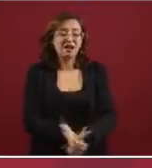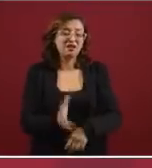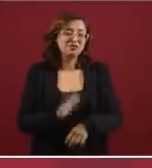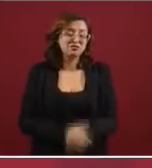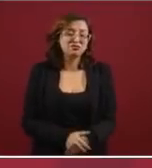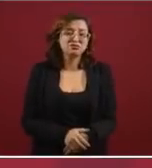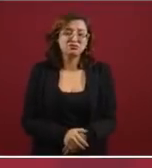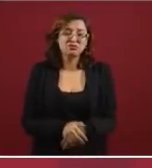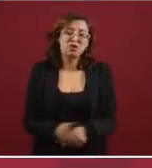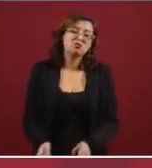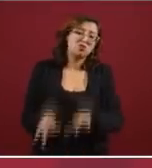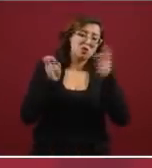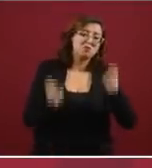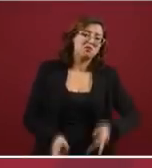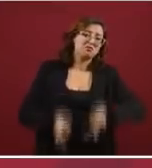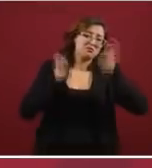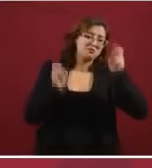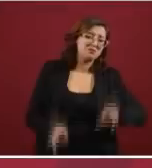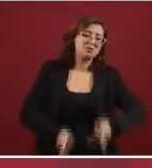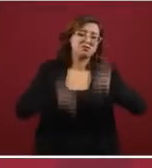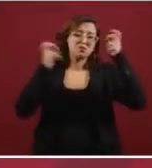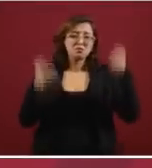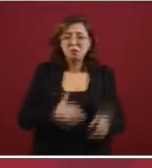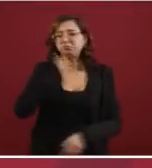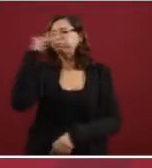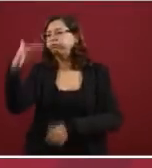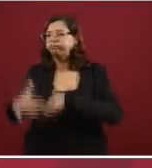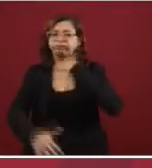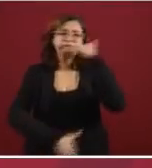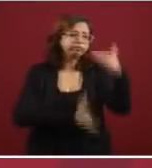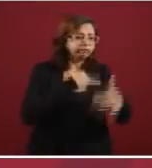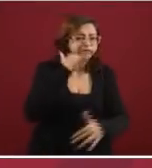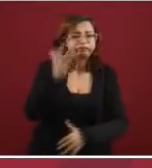de saqueos, de corrupción,